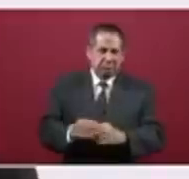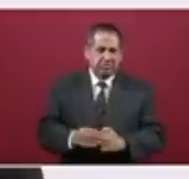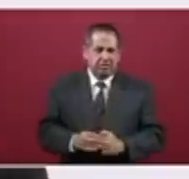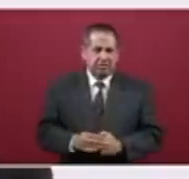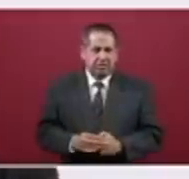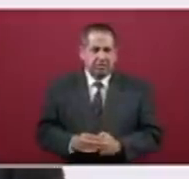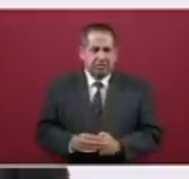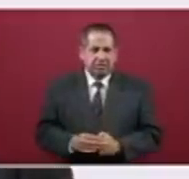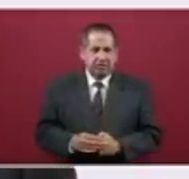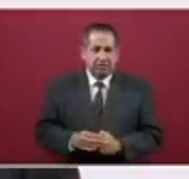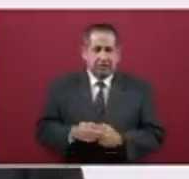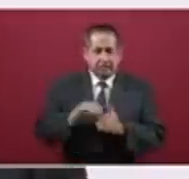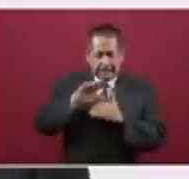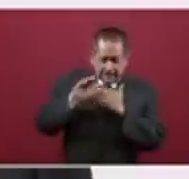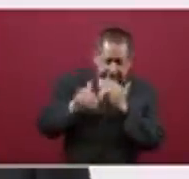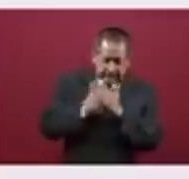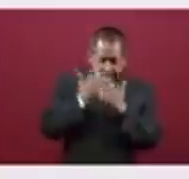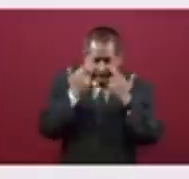las desmañanadas